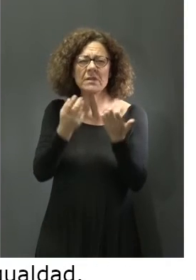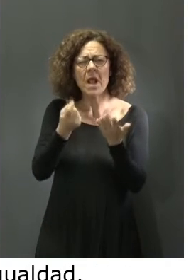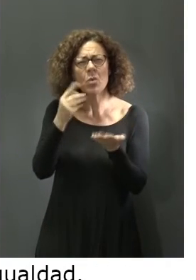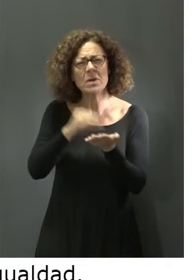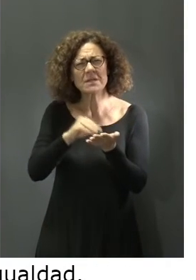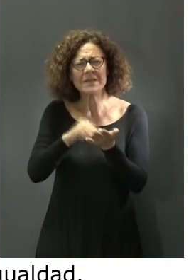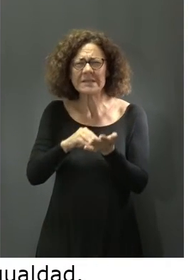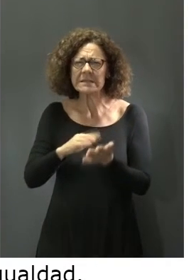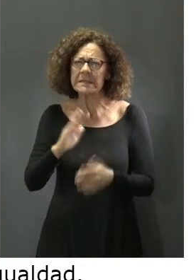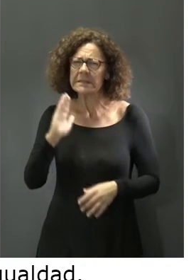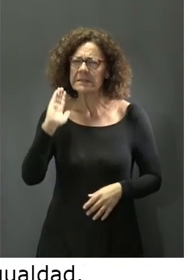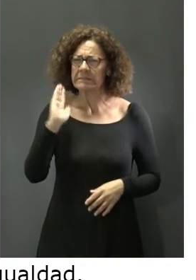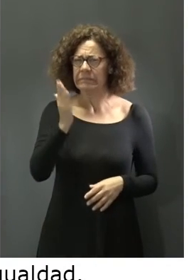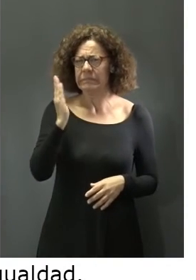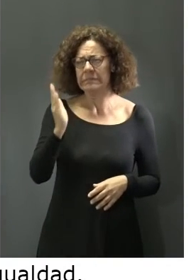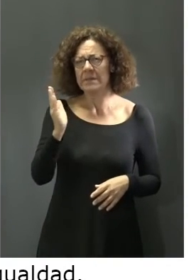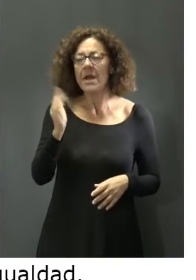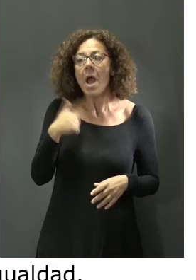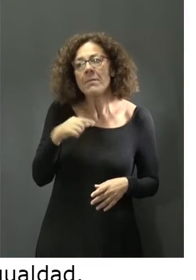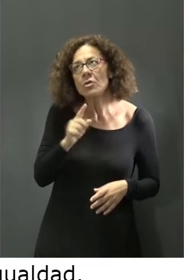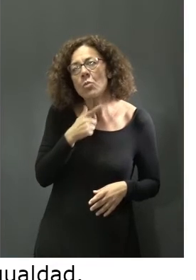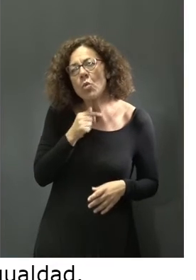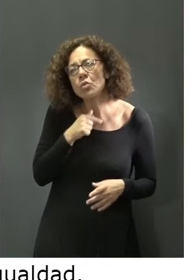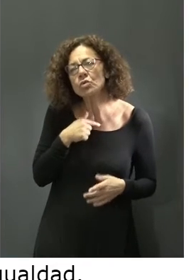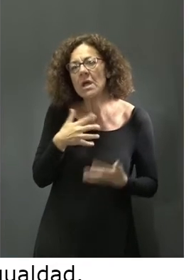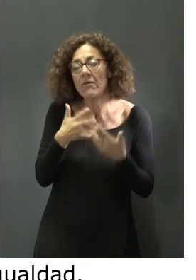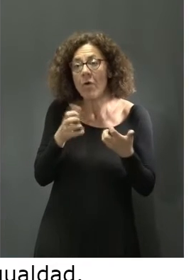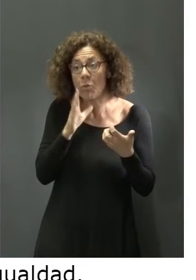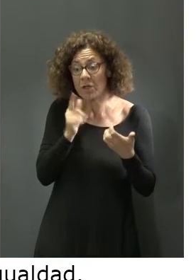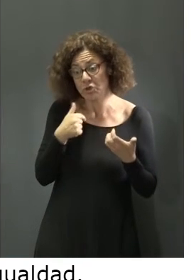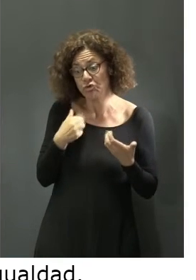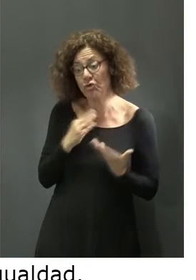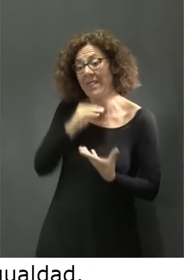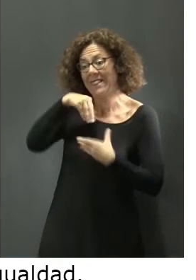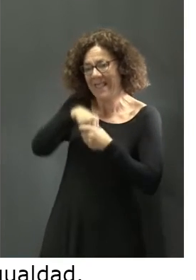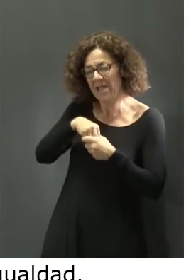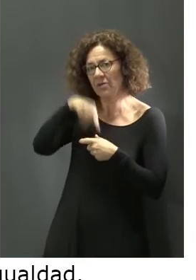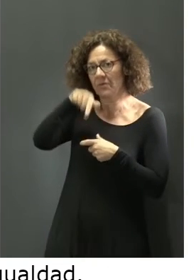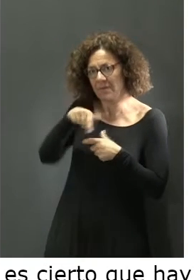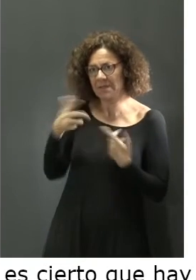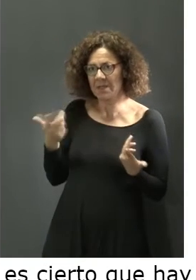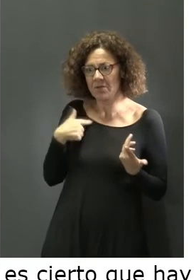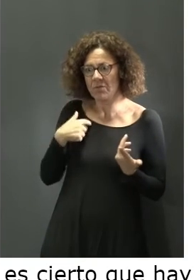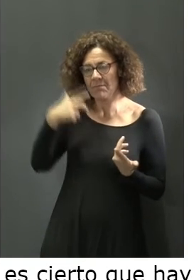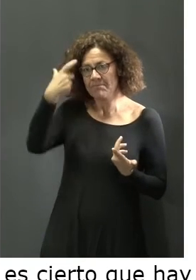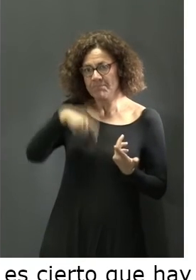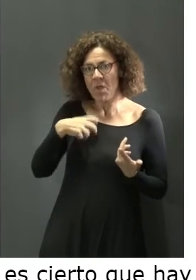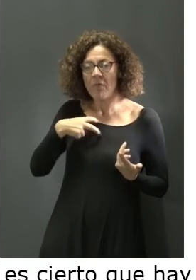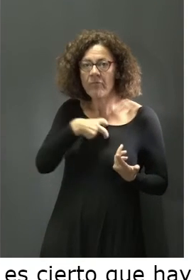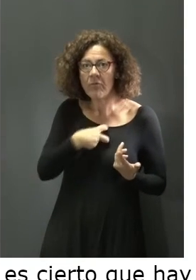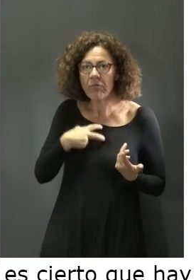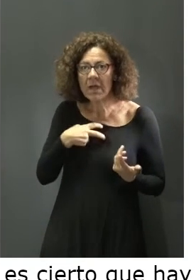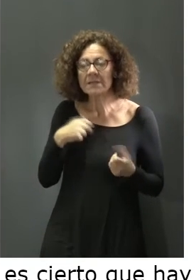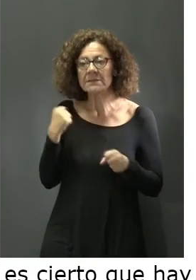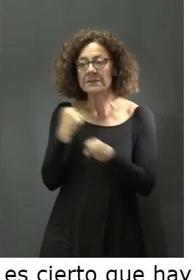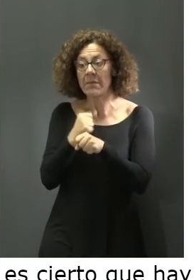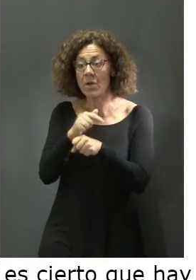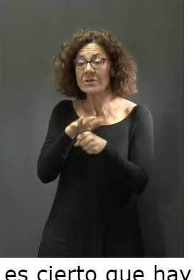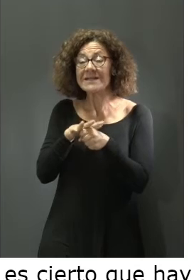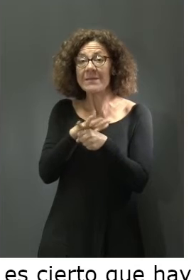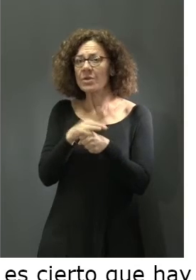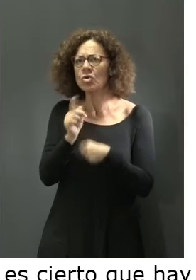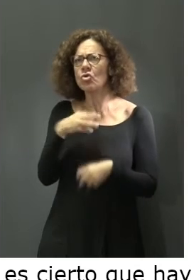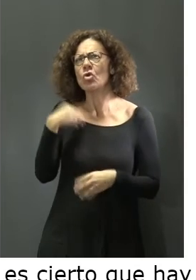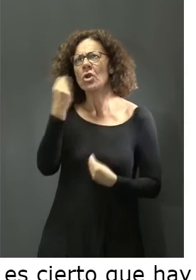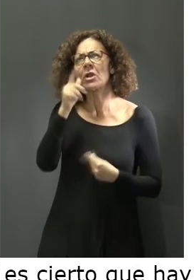gusta utilizar esa expresión, ¿no? Sobre todo porque formo parte como funcionaria, trabajo en este ámbito, y yo no